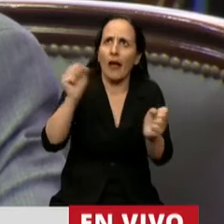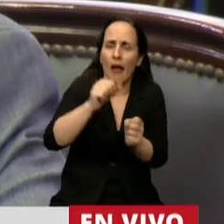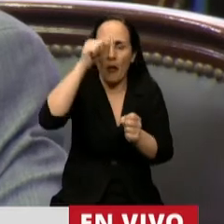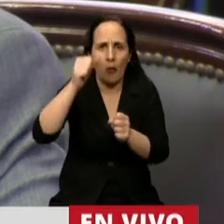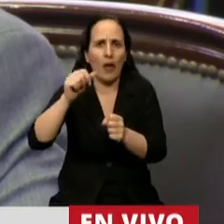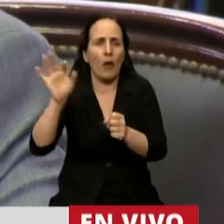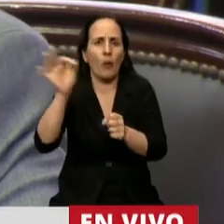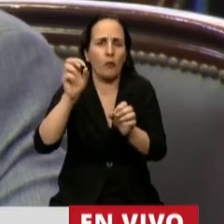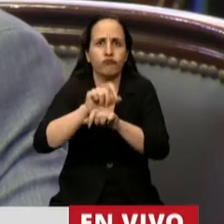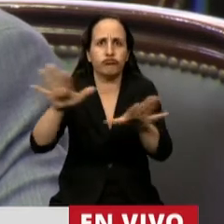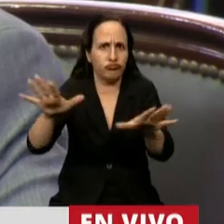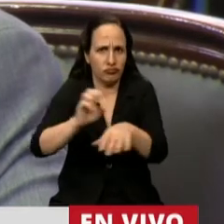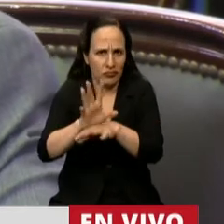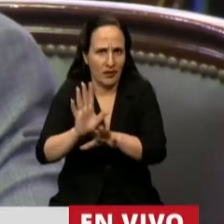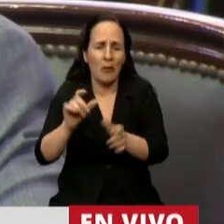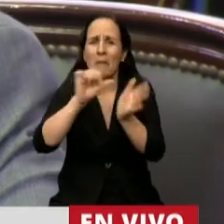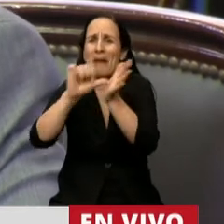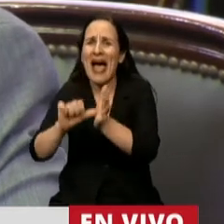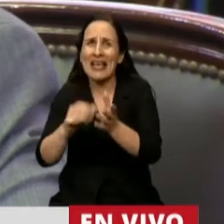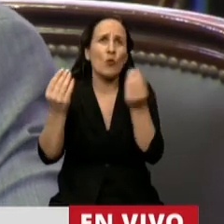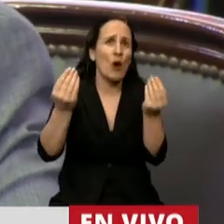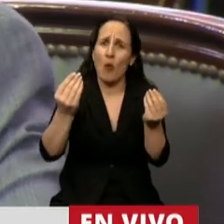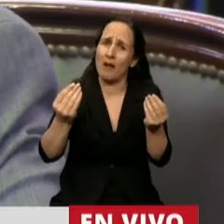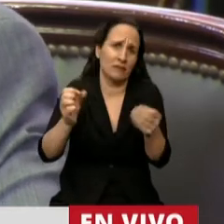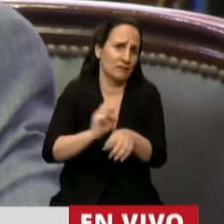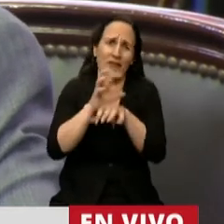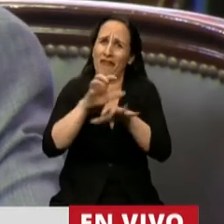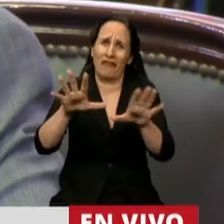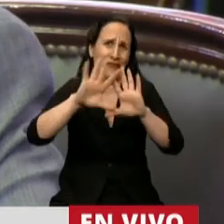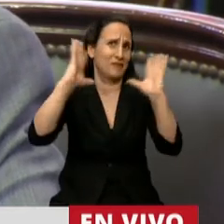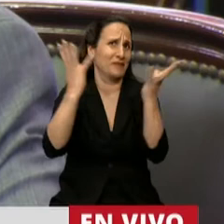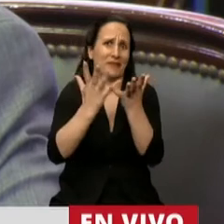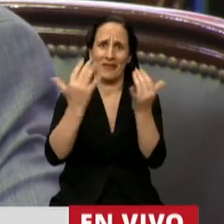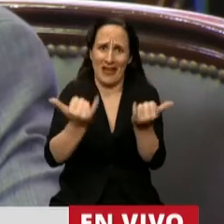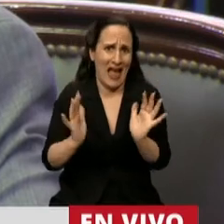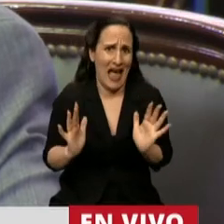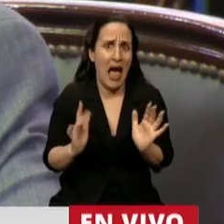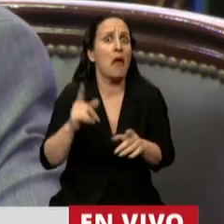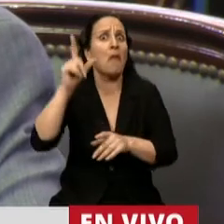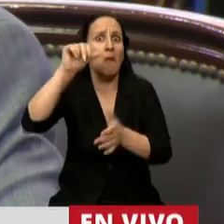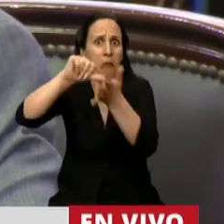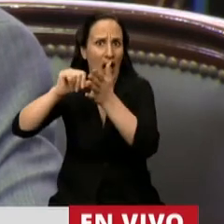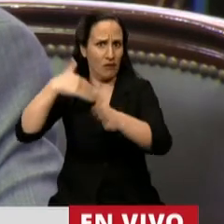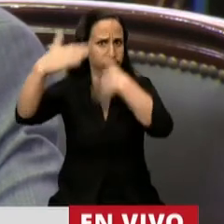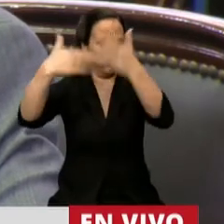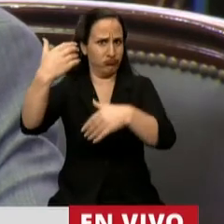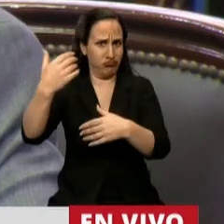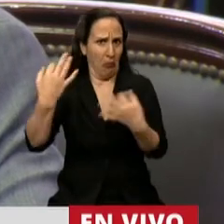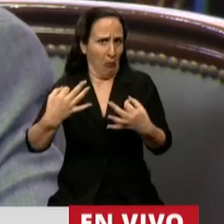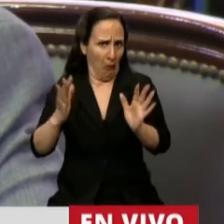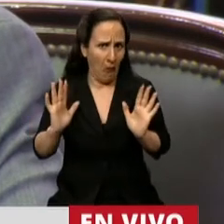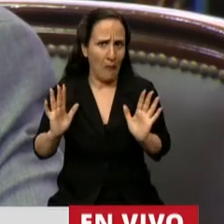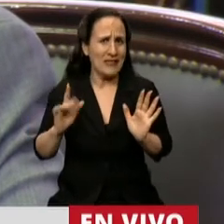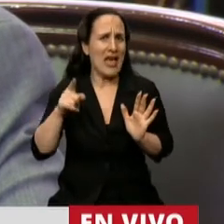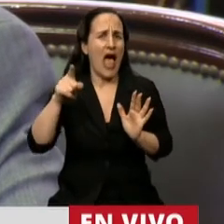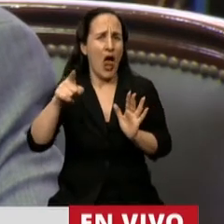geográficas, evidentemente, y que hoy, inclusive, en los países más avanzados, que han tenido